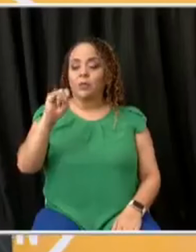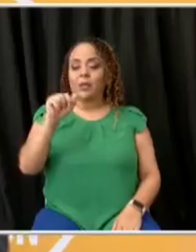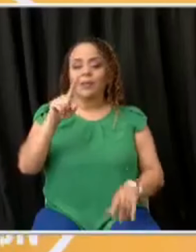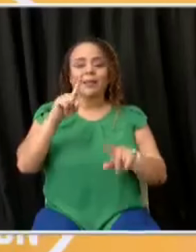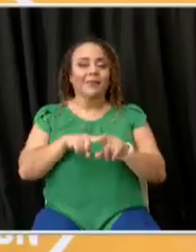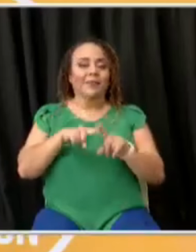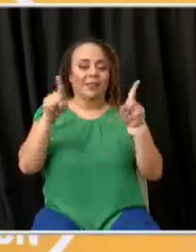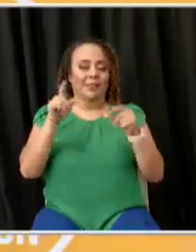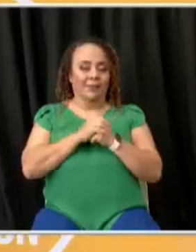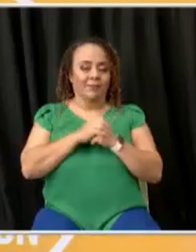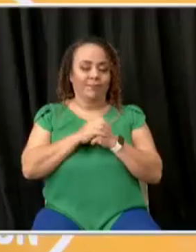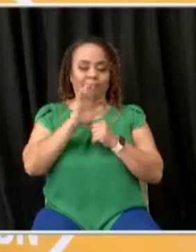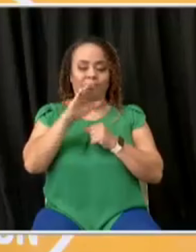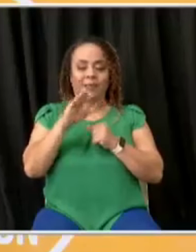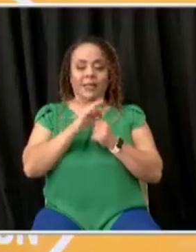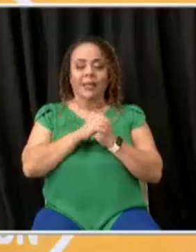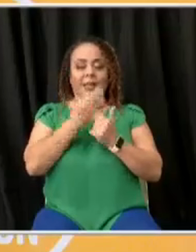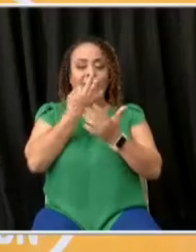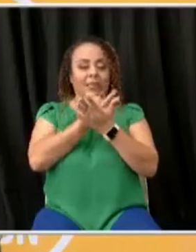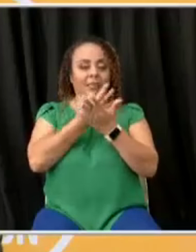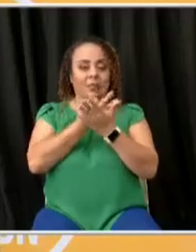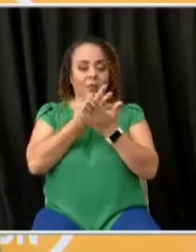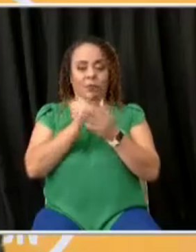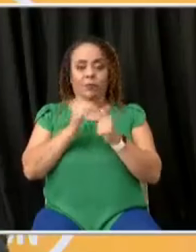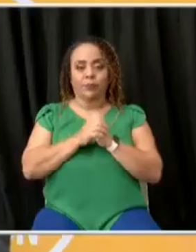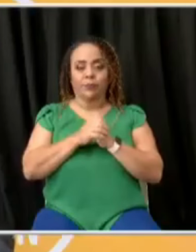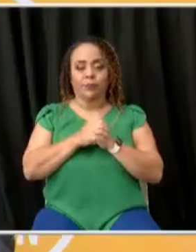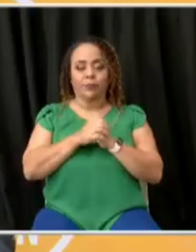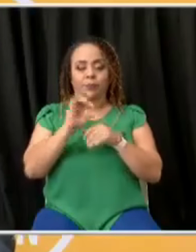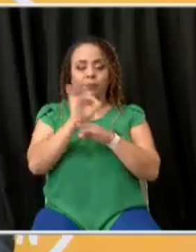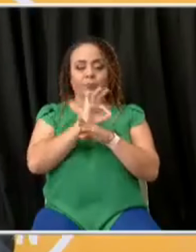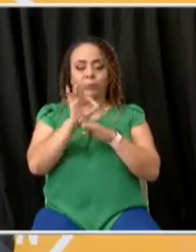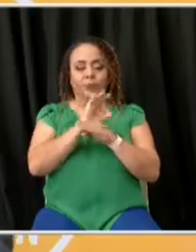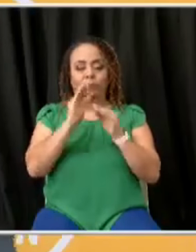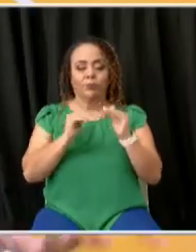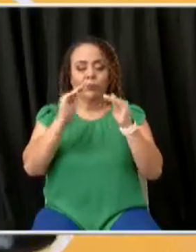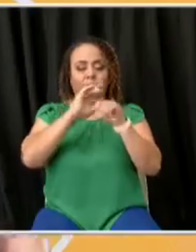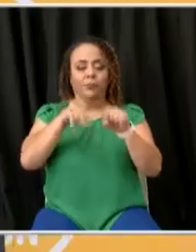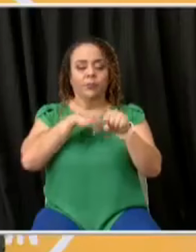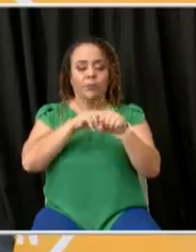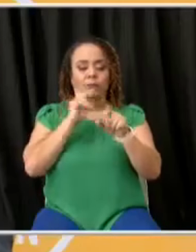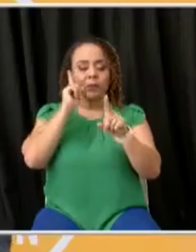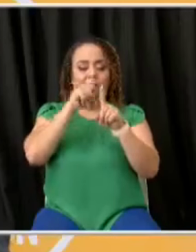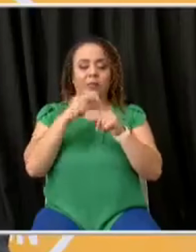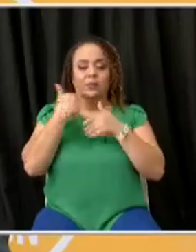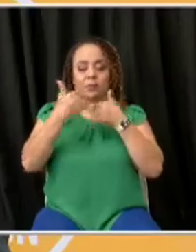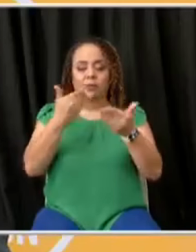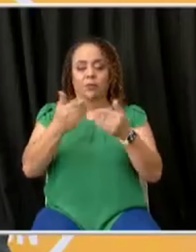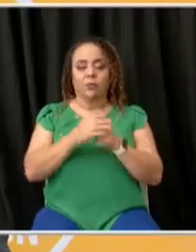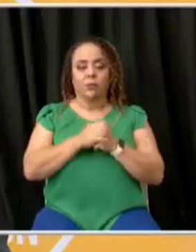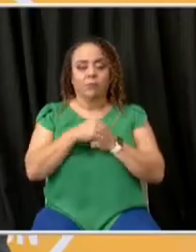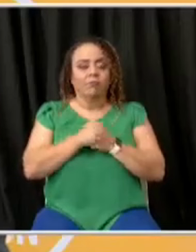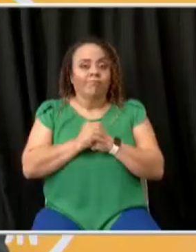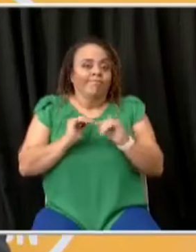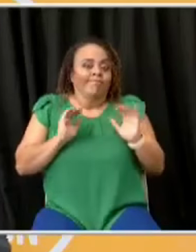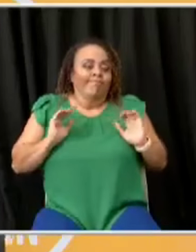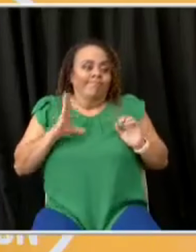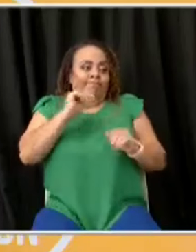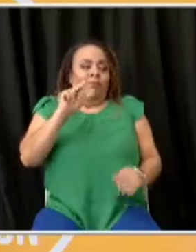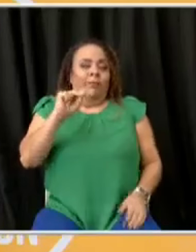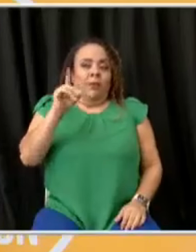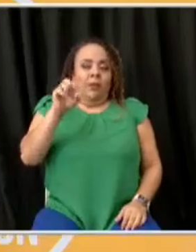el testículo en el varón, que es el que produce la testosterona, funciona en niveles normales hasta como los 70 años. Y la